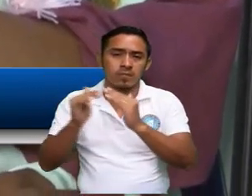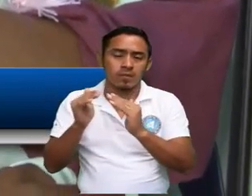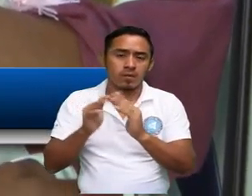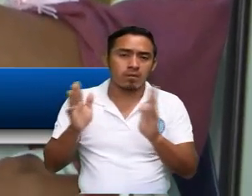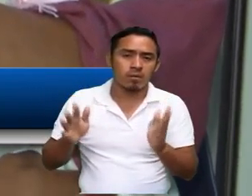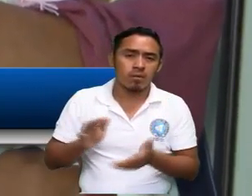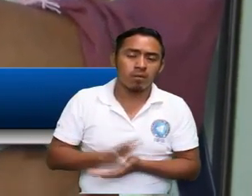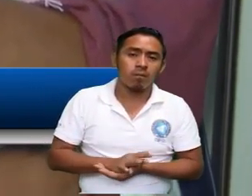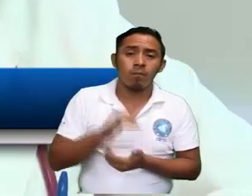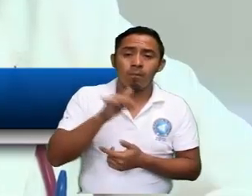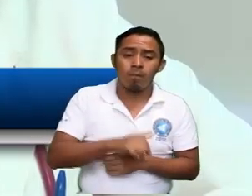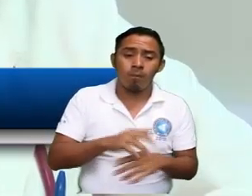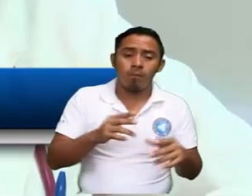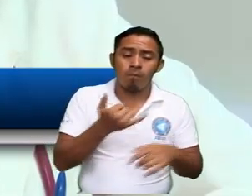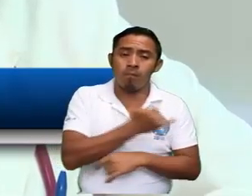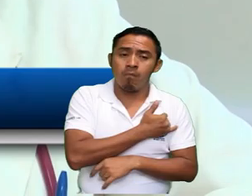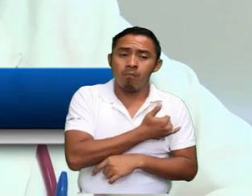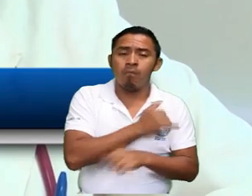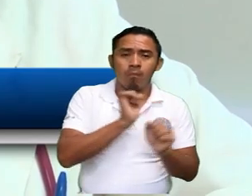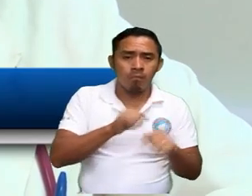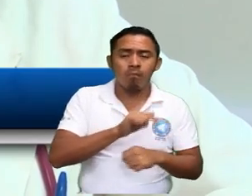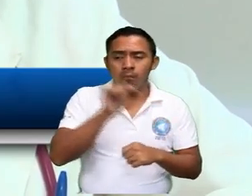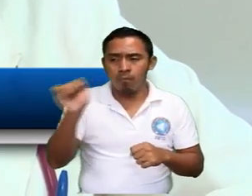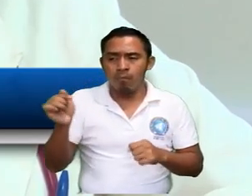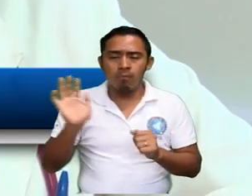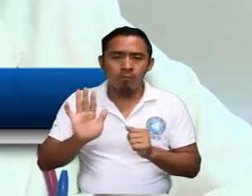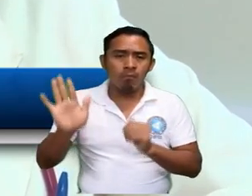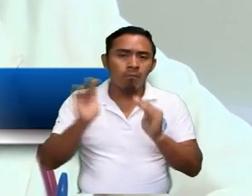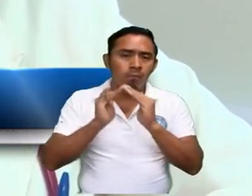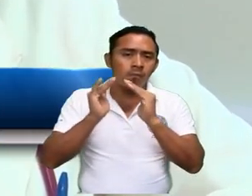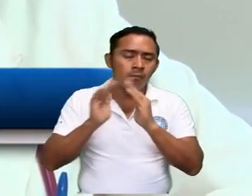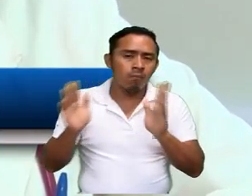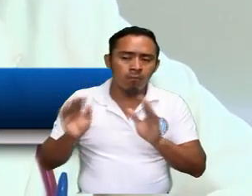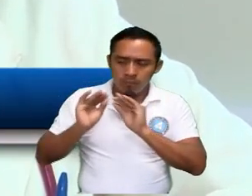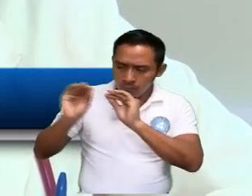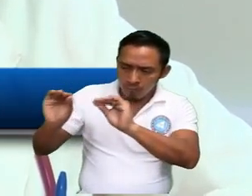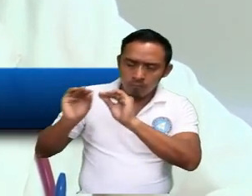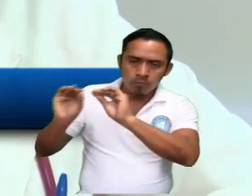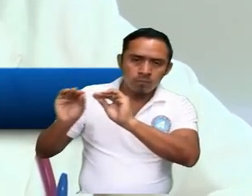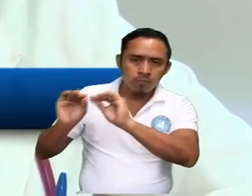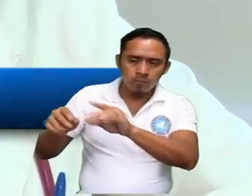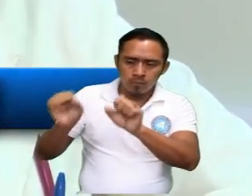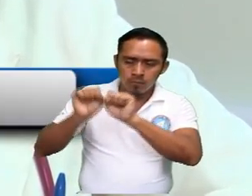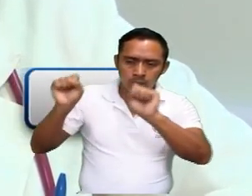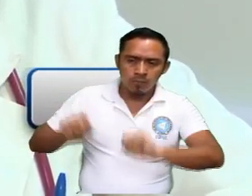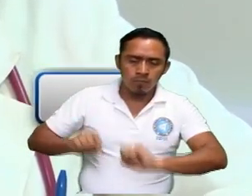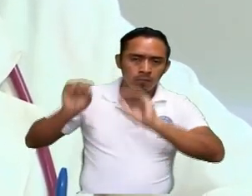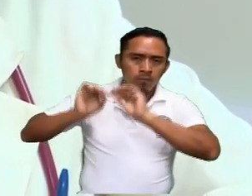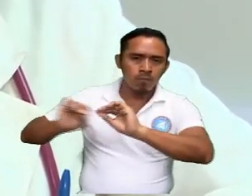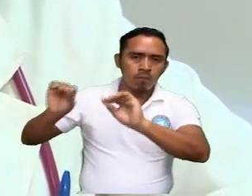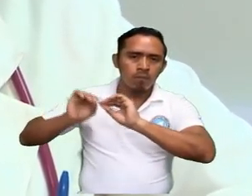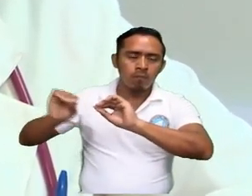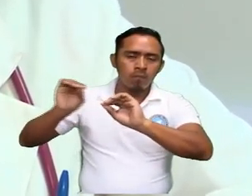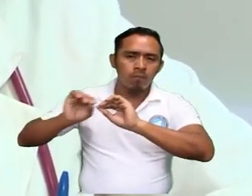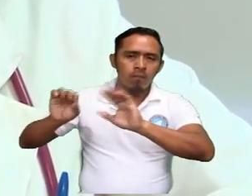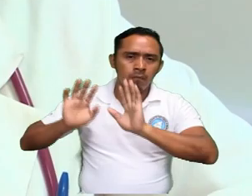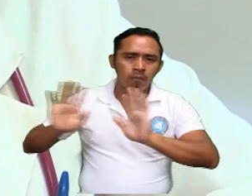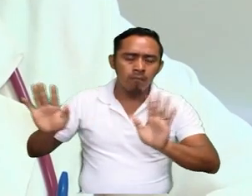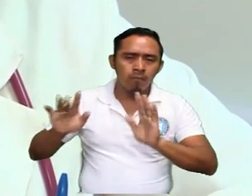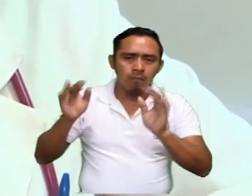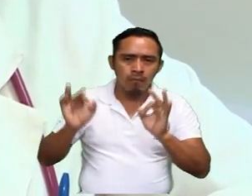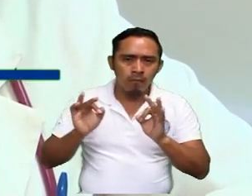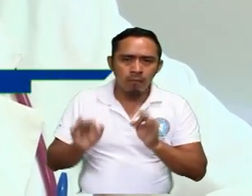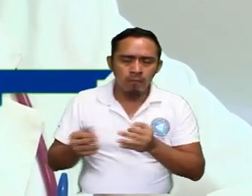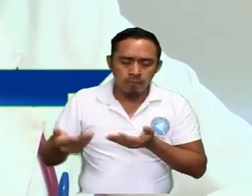que nosotros le hacemos en el hospital, ella las puede hacer en la casa. Y se les enseña, se les capacita para que ellos hagan la atención al